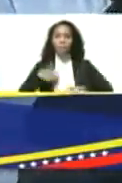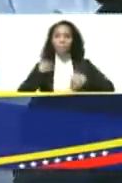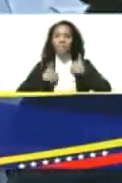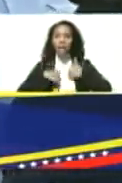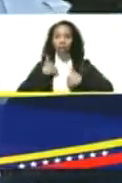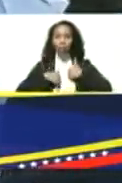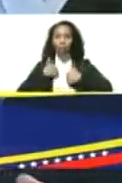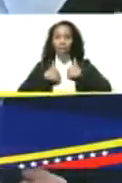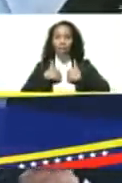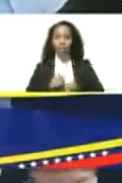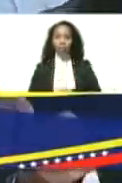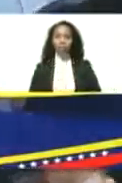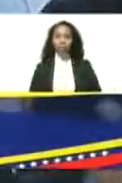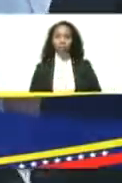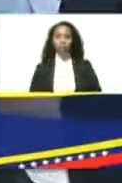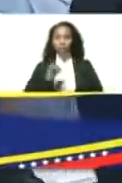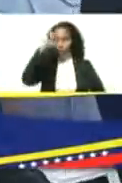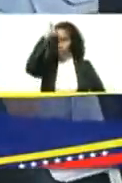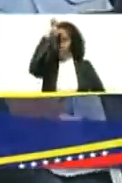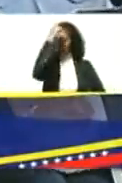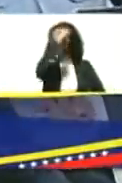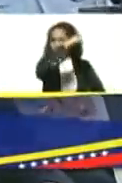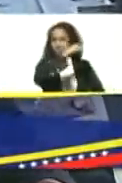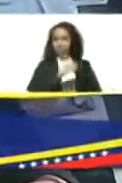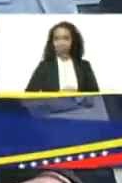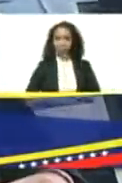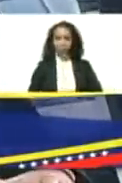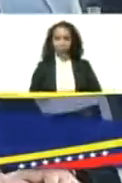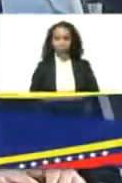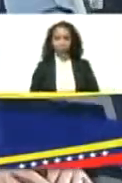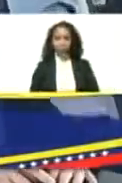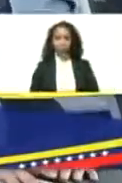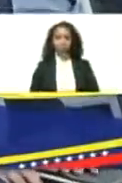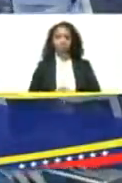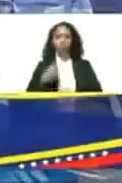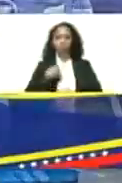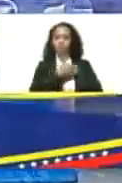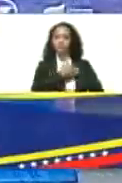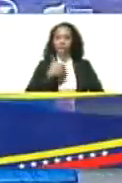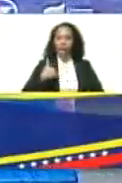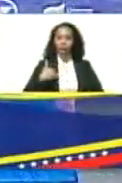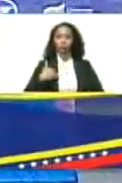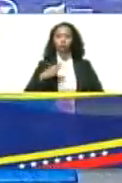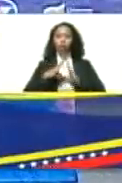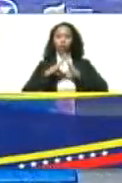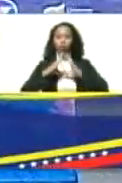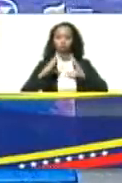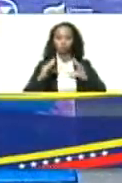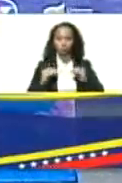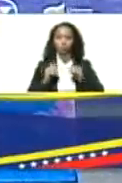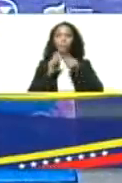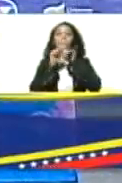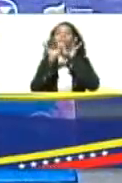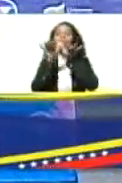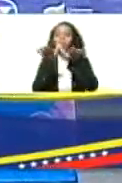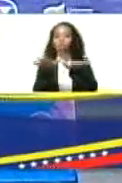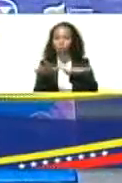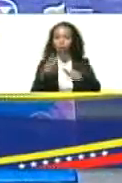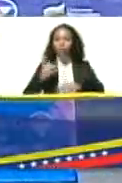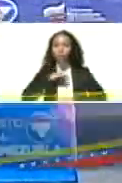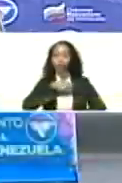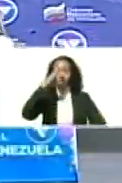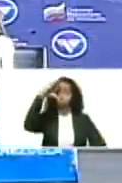Miércoles de ceniza. Les deseo a todos las bendiciones de nuestro